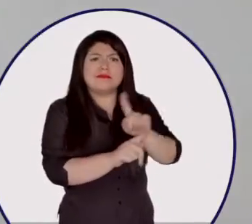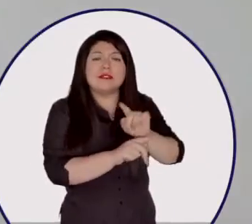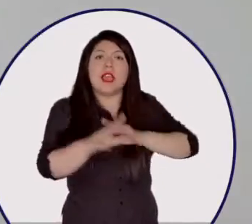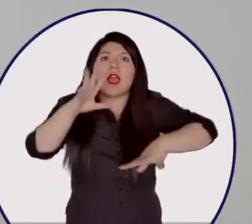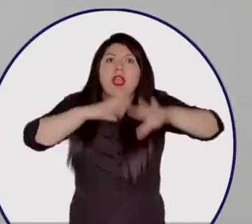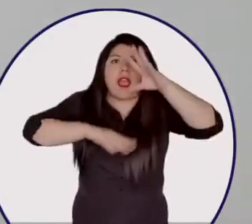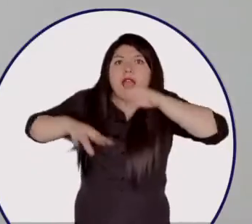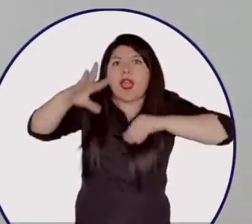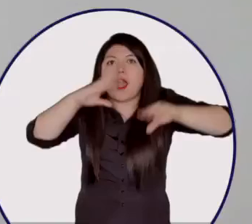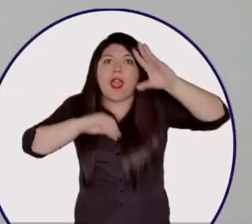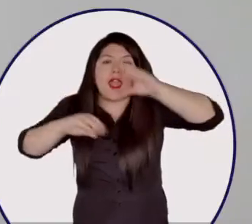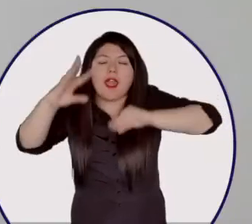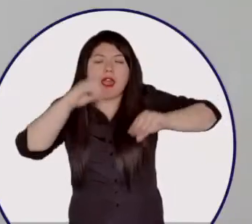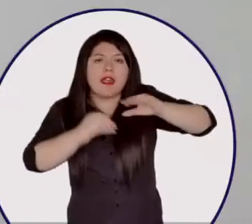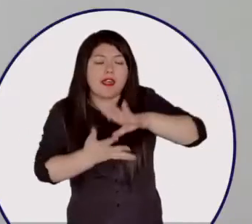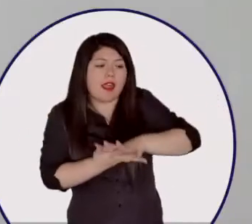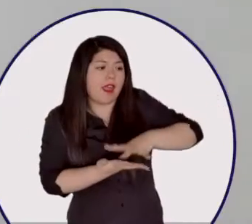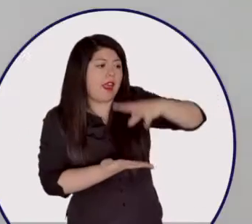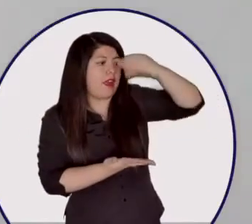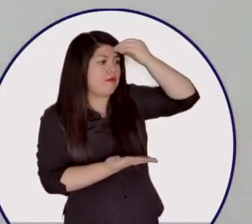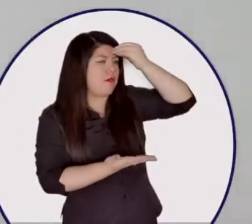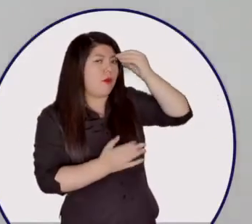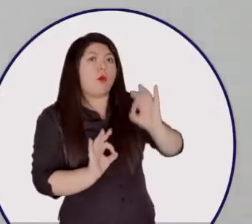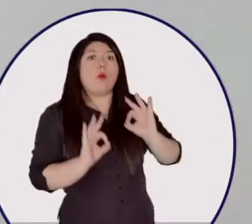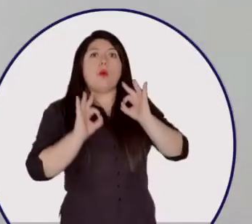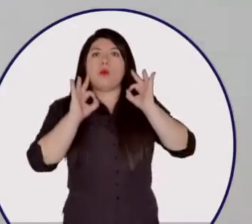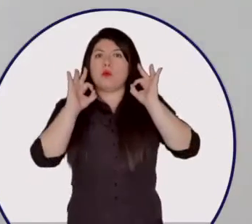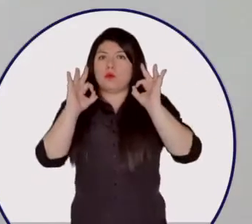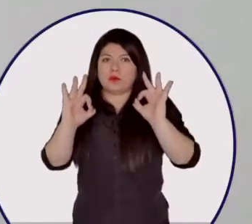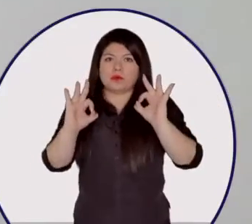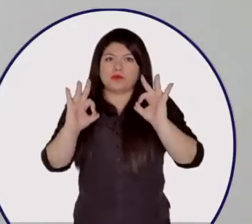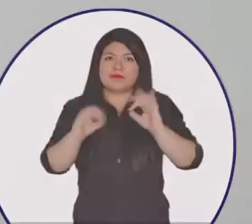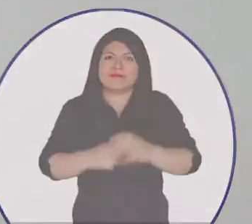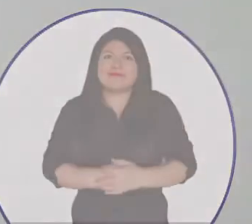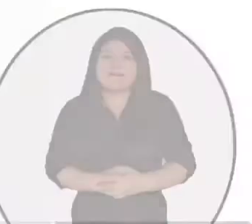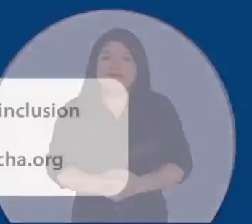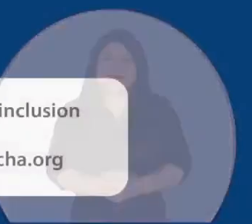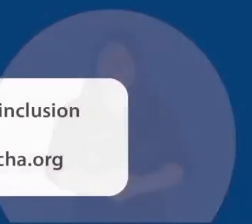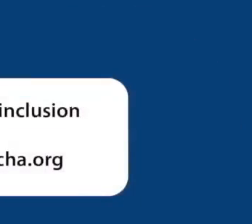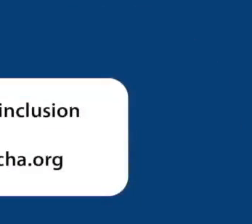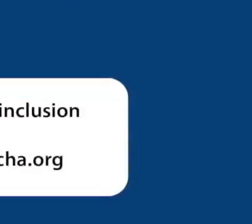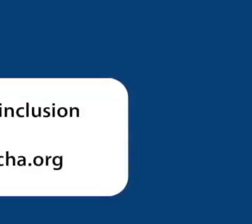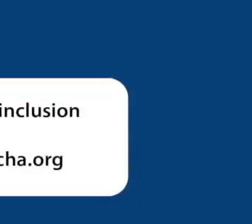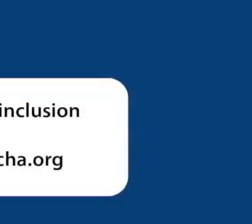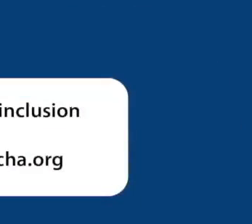pueda realmente aprender y que dicho aprendizaje sea significativo.